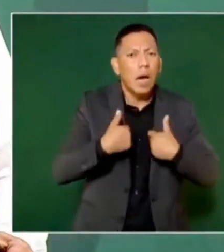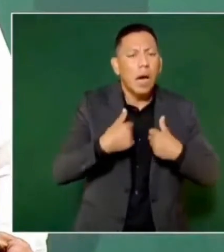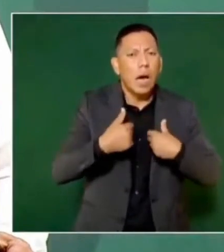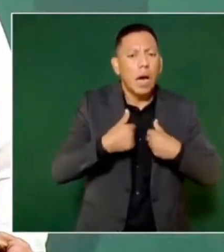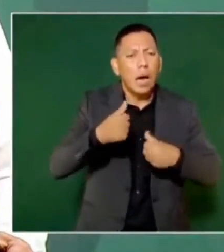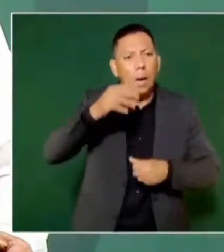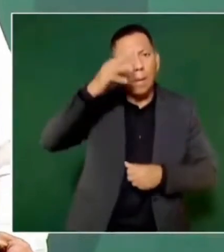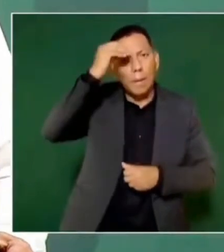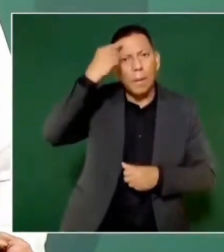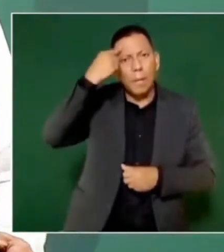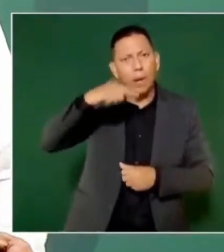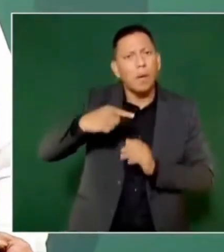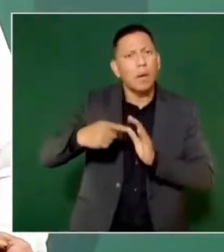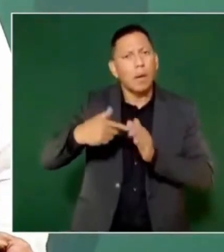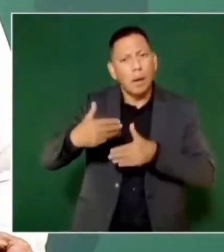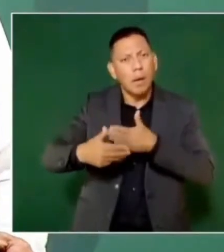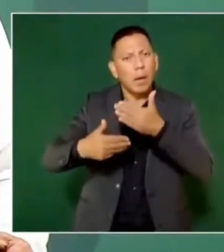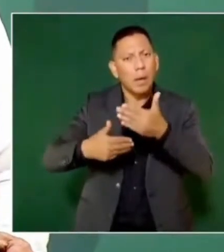para que cada vez